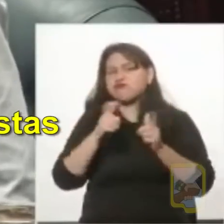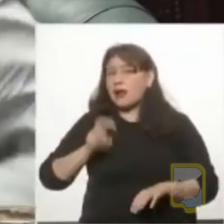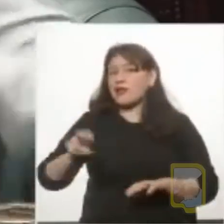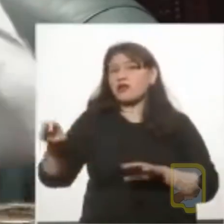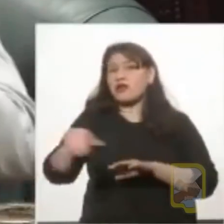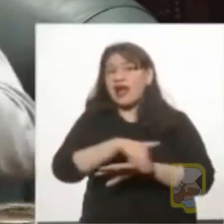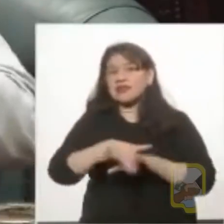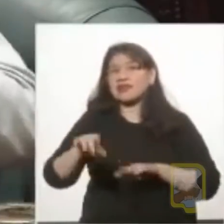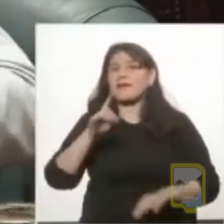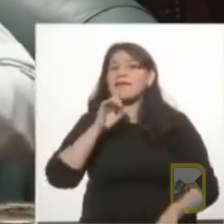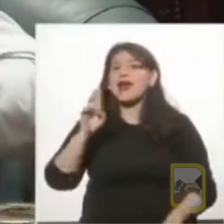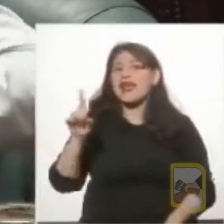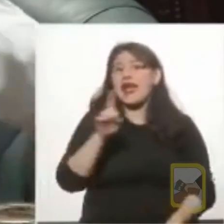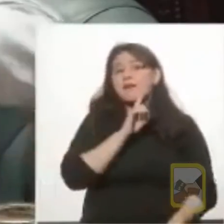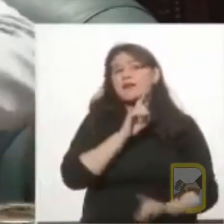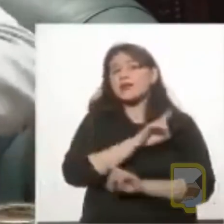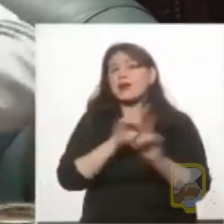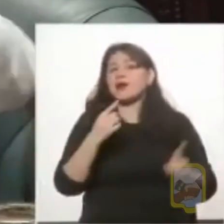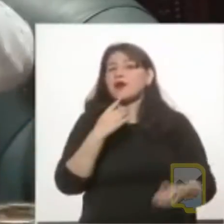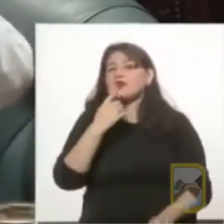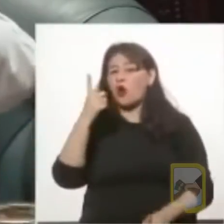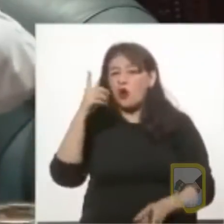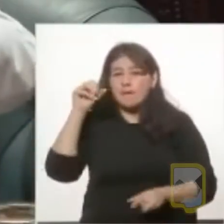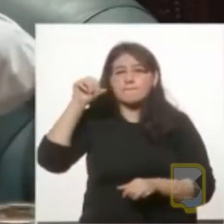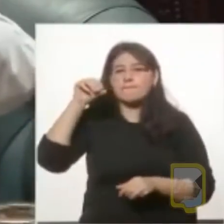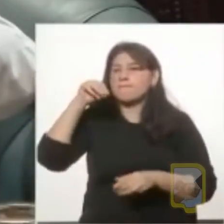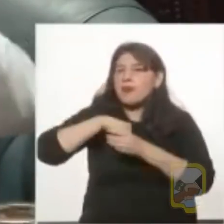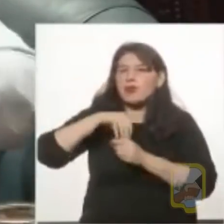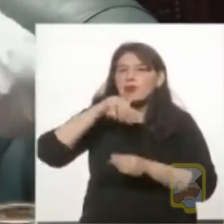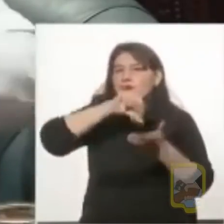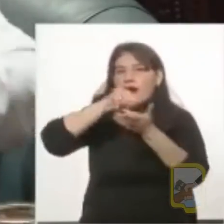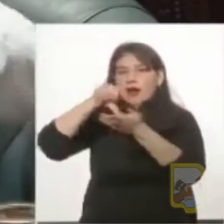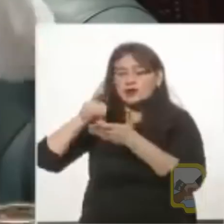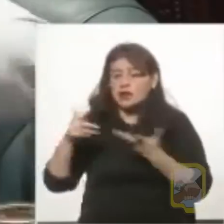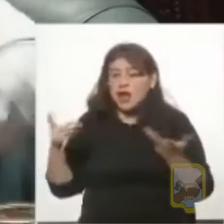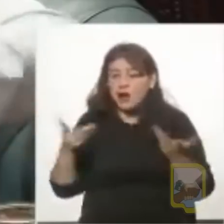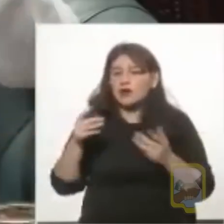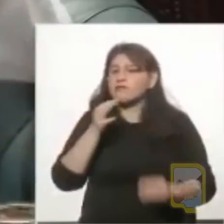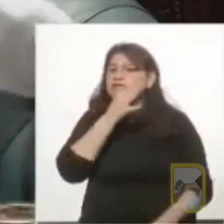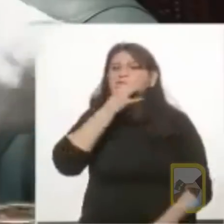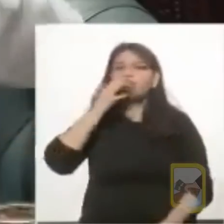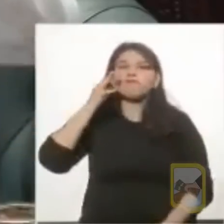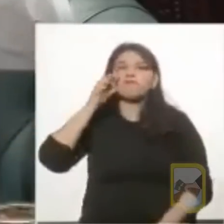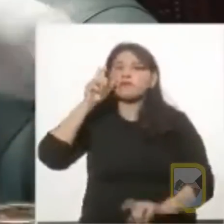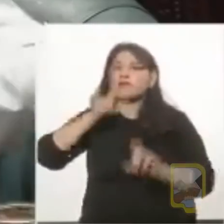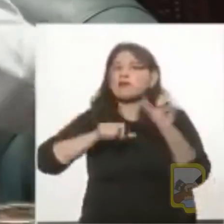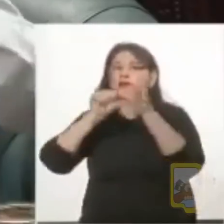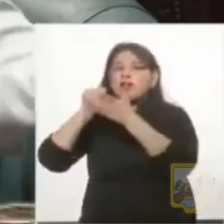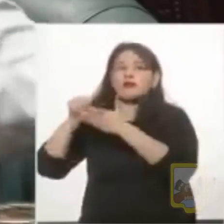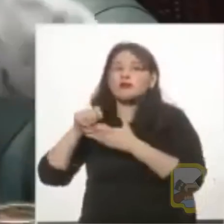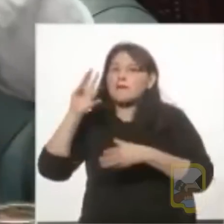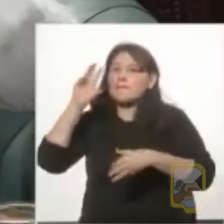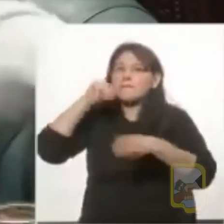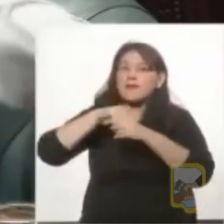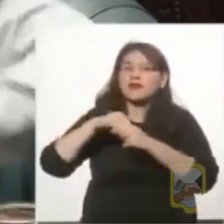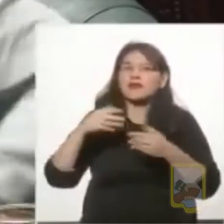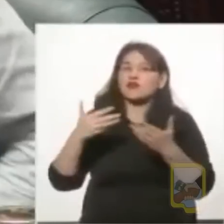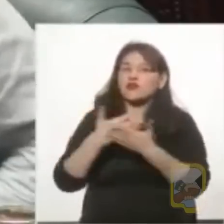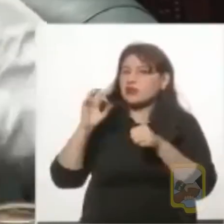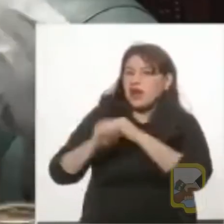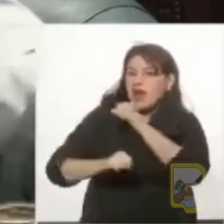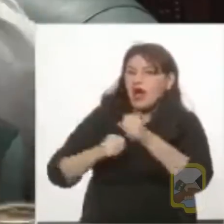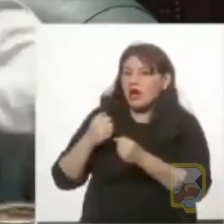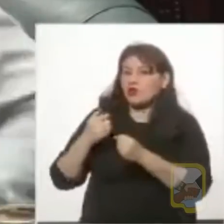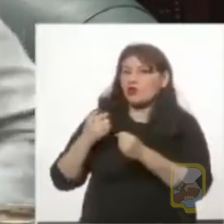sufrido. No menciona la intervención extranjera hoy, no la futura. Hoy, silencio absoluto de una intervención imperial que ha sufrido 60